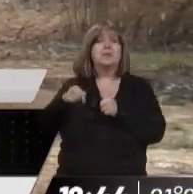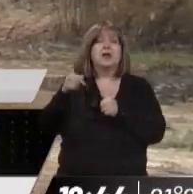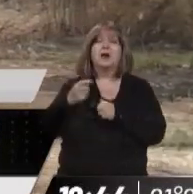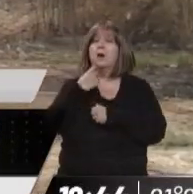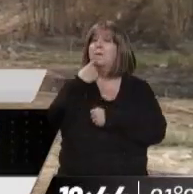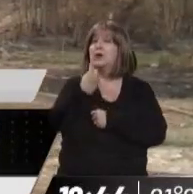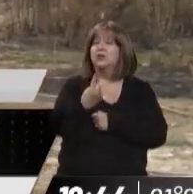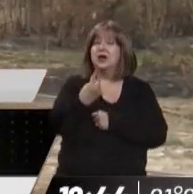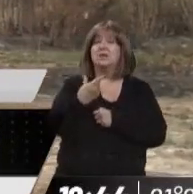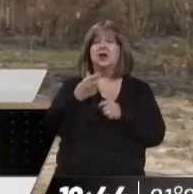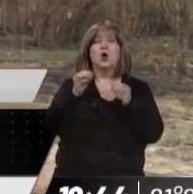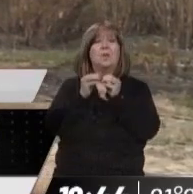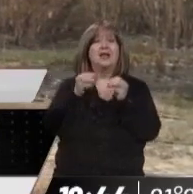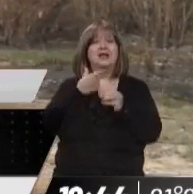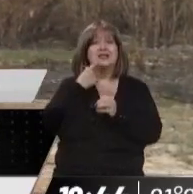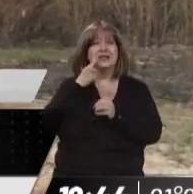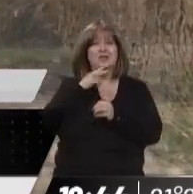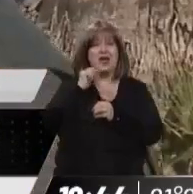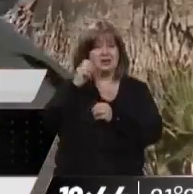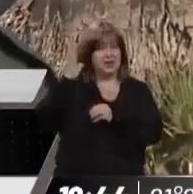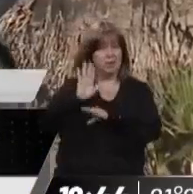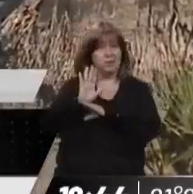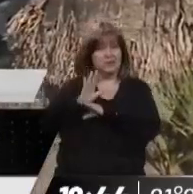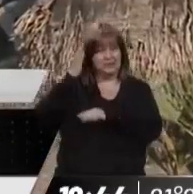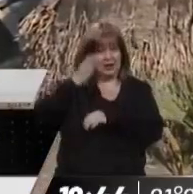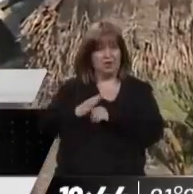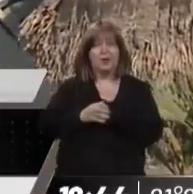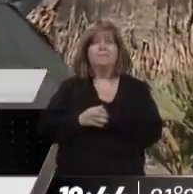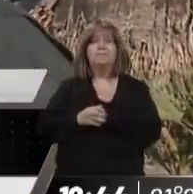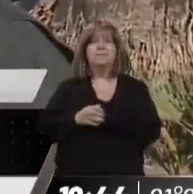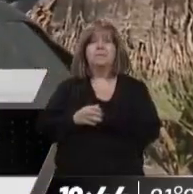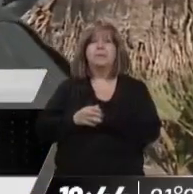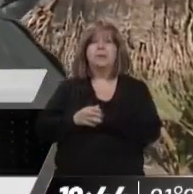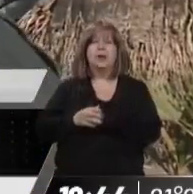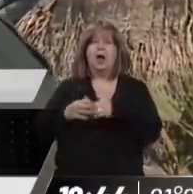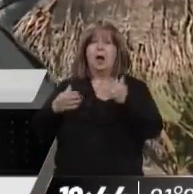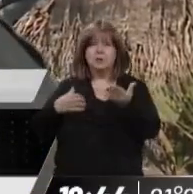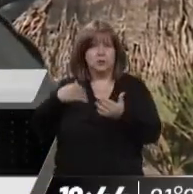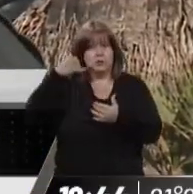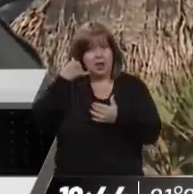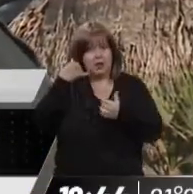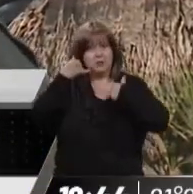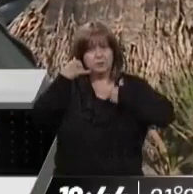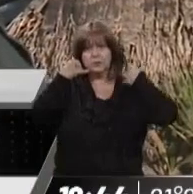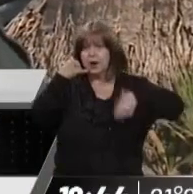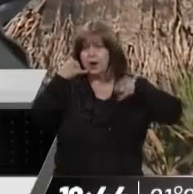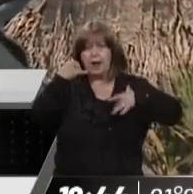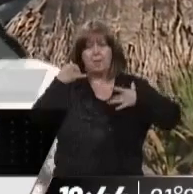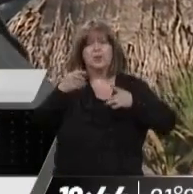nuestra compañera Silvia Santos. Esta tarde nos llamaron por un Indian 32 en un aserradero, por lo que vinimos con la